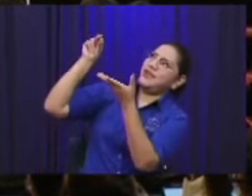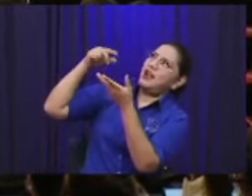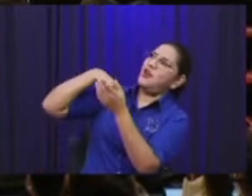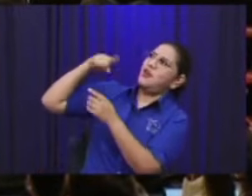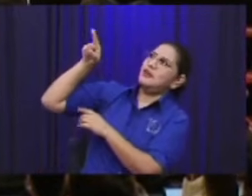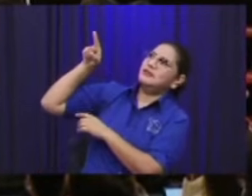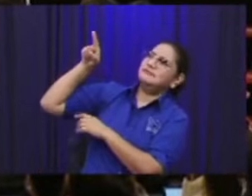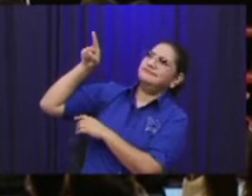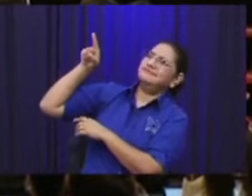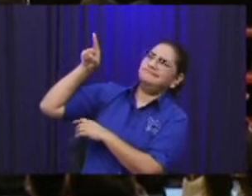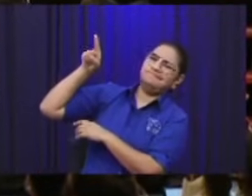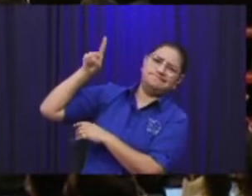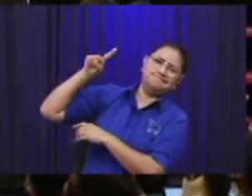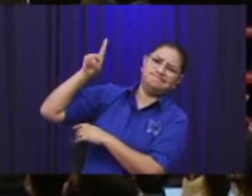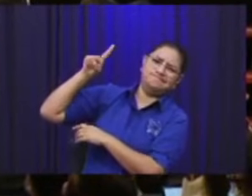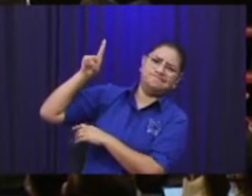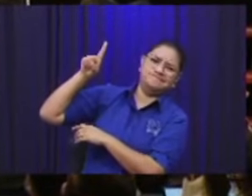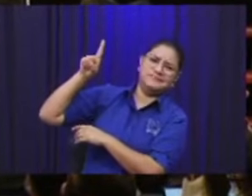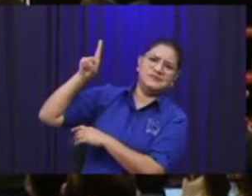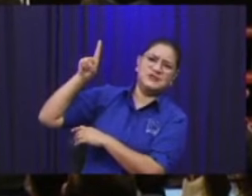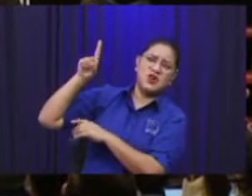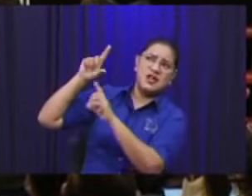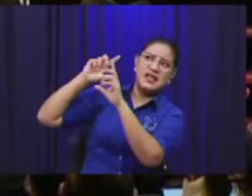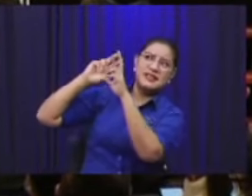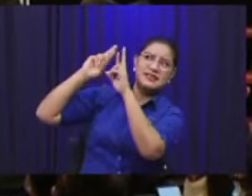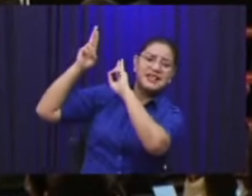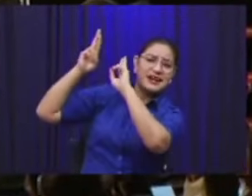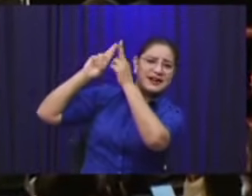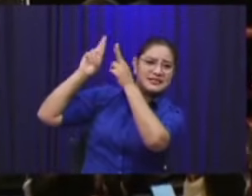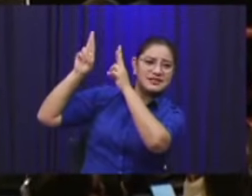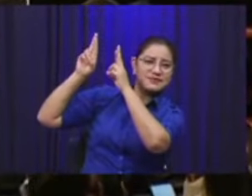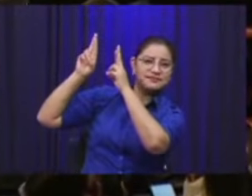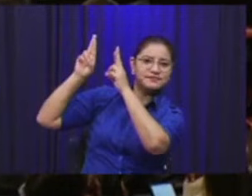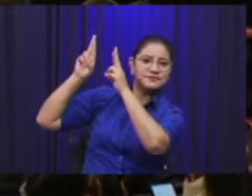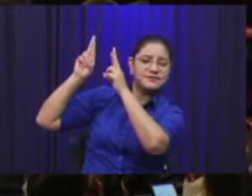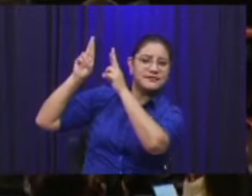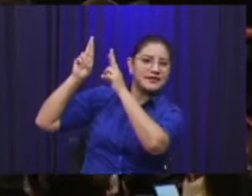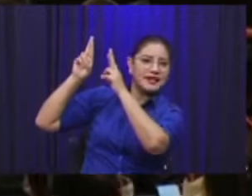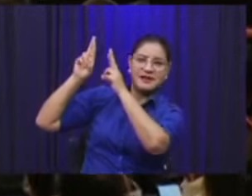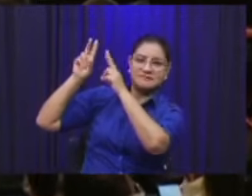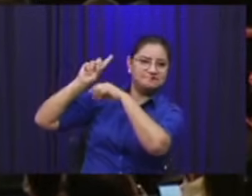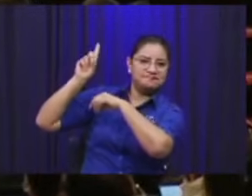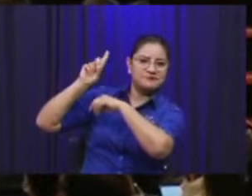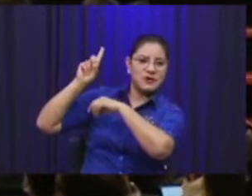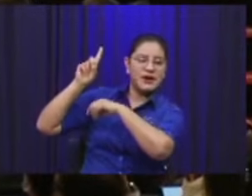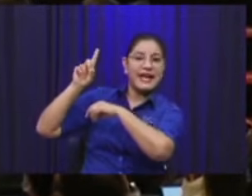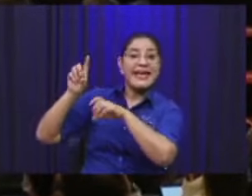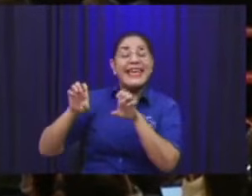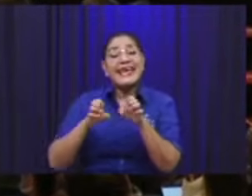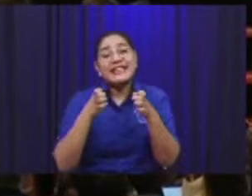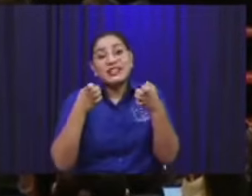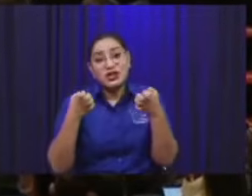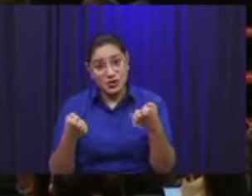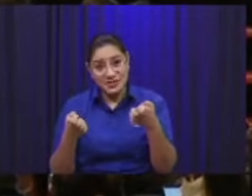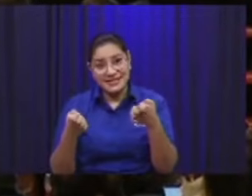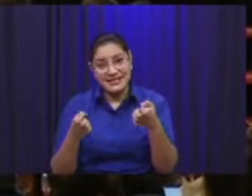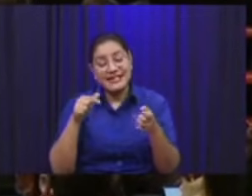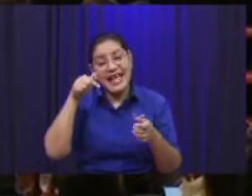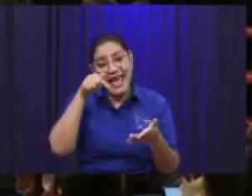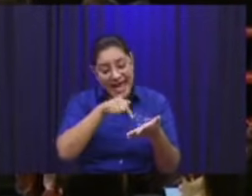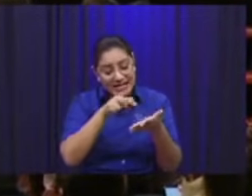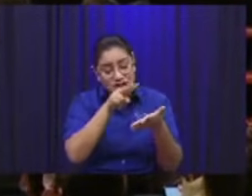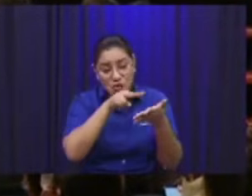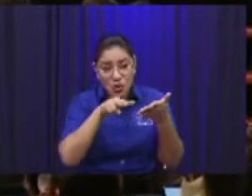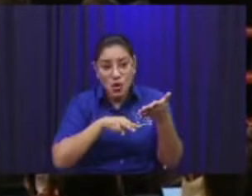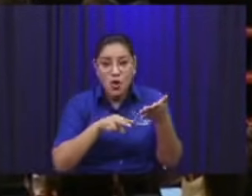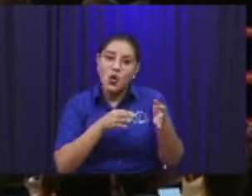es incongruente que tiene que tener un significado yo quisiera que conversáramos un poquitito de